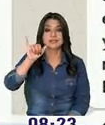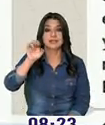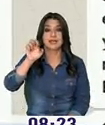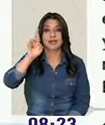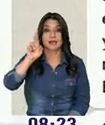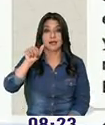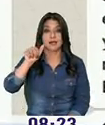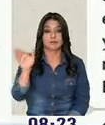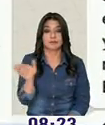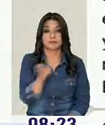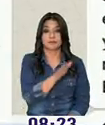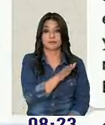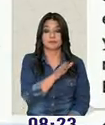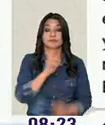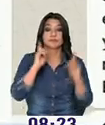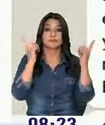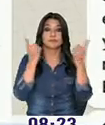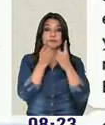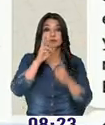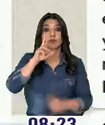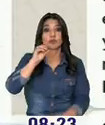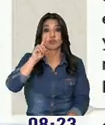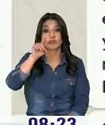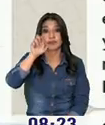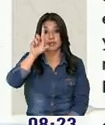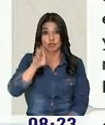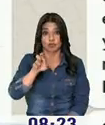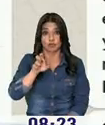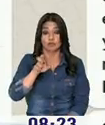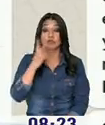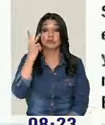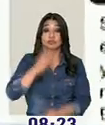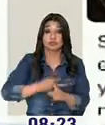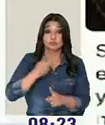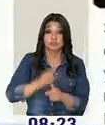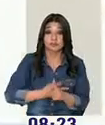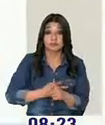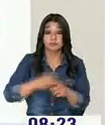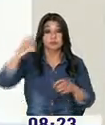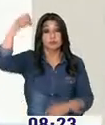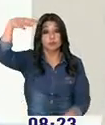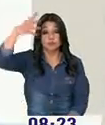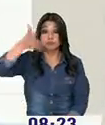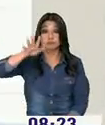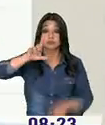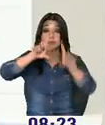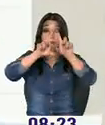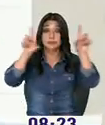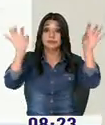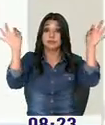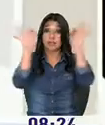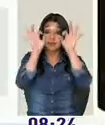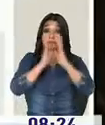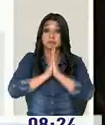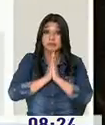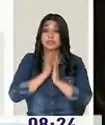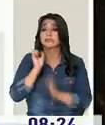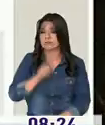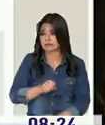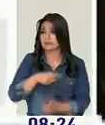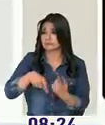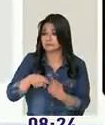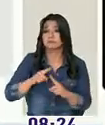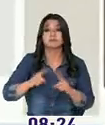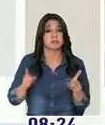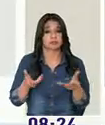y San Rodrigo Vicentina Baja. Ya son 2 meses que no tenemos alumbrado público. La empresa eléctrica solo nos ofrece y no